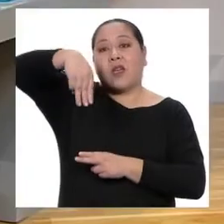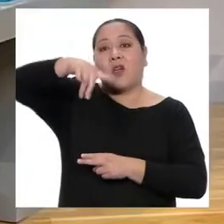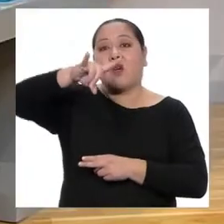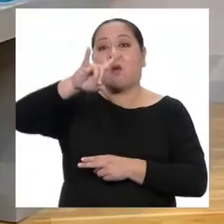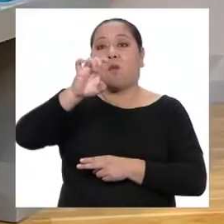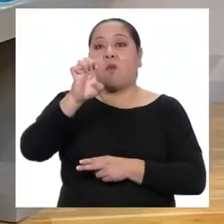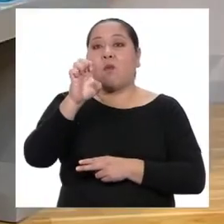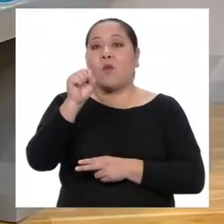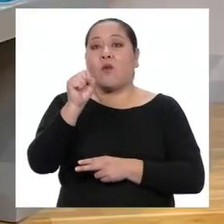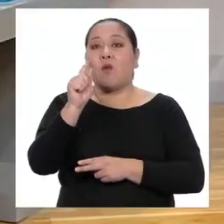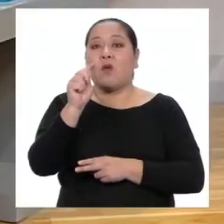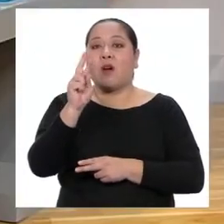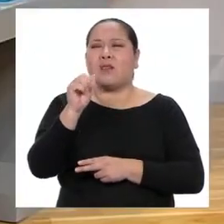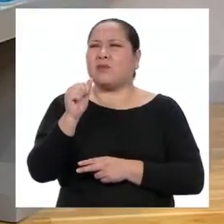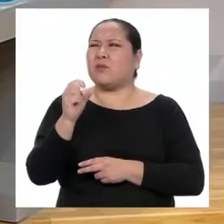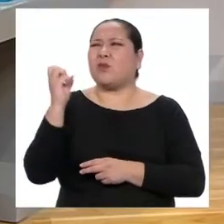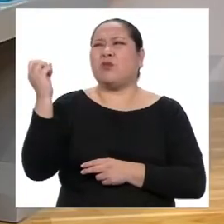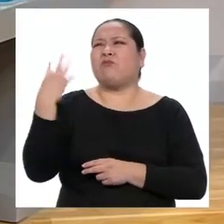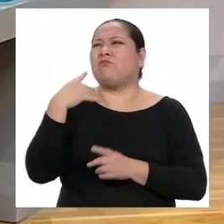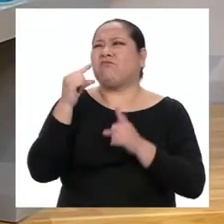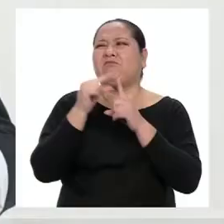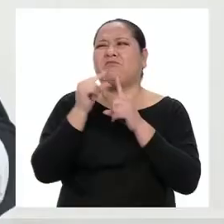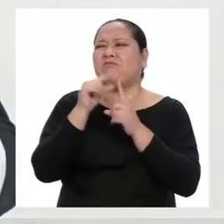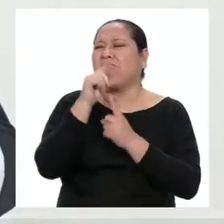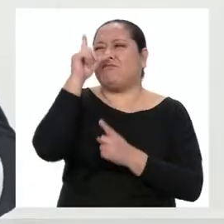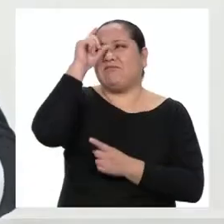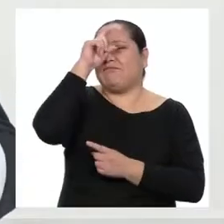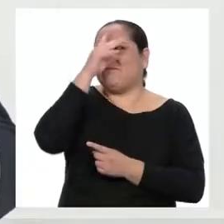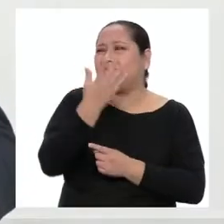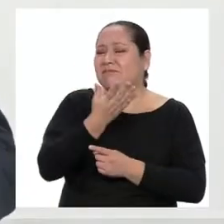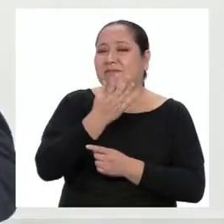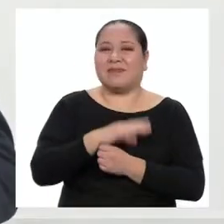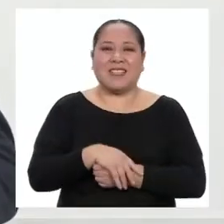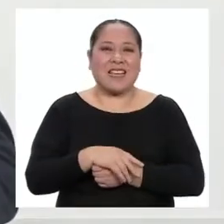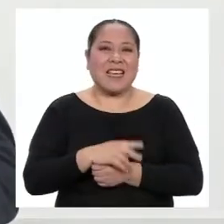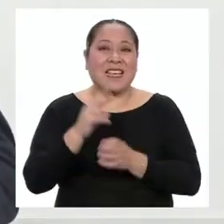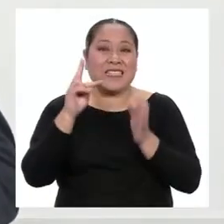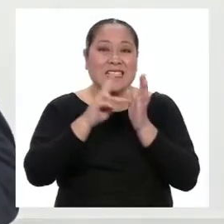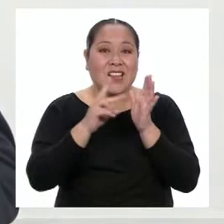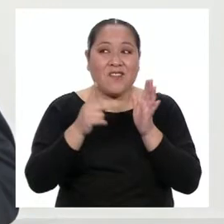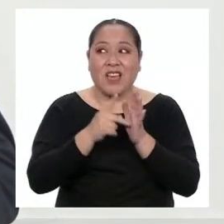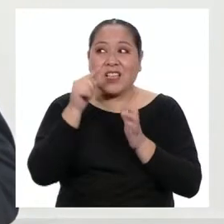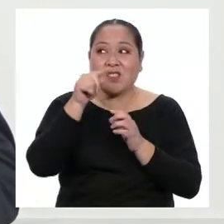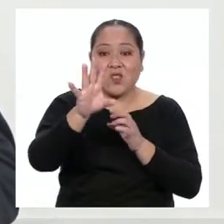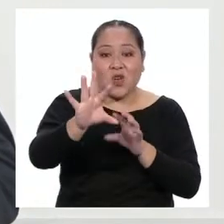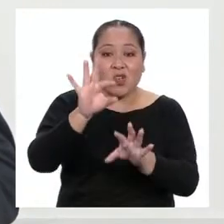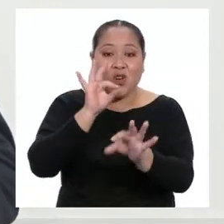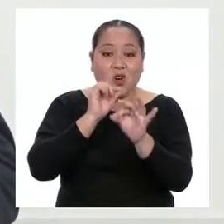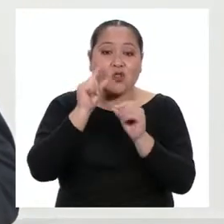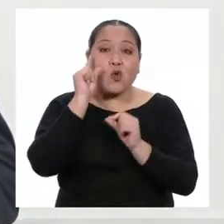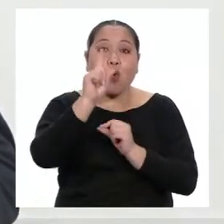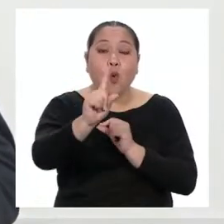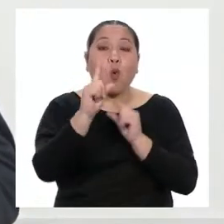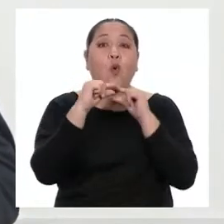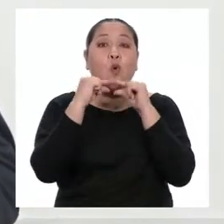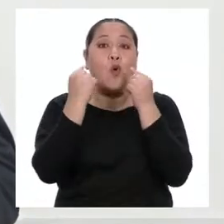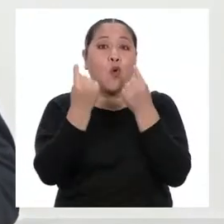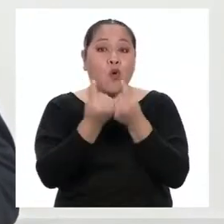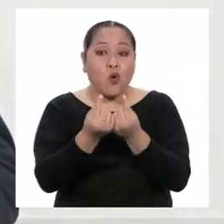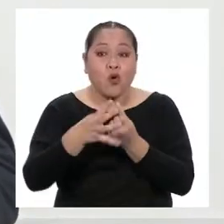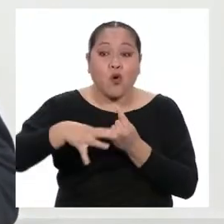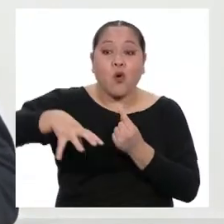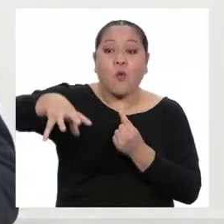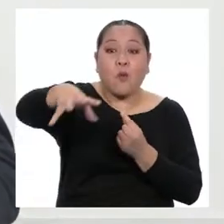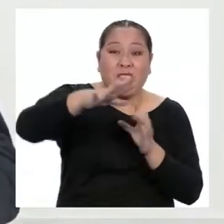Profesora, pero no lo digan difícil, pues. Quiero decir que seleccionamos un grupo que represente a